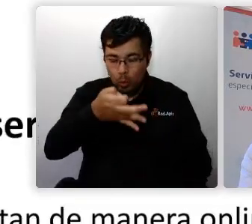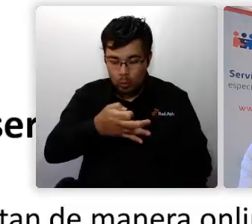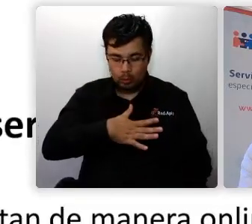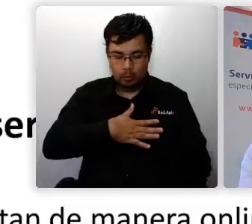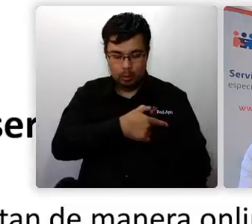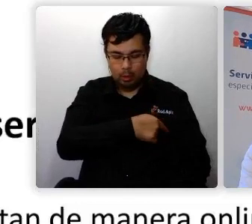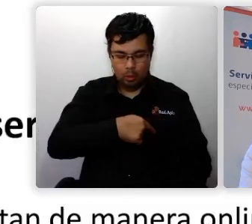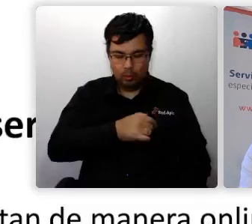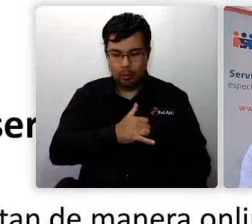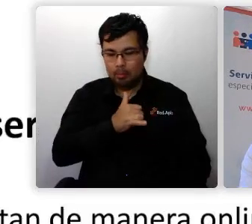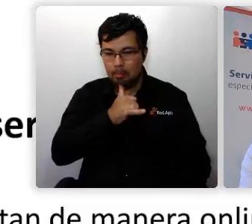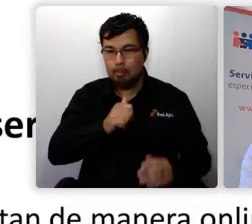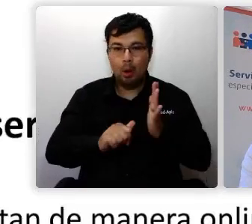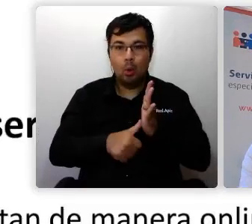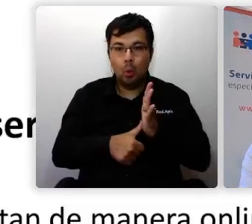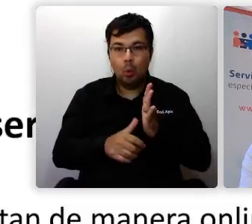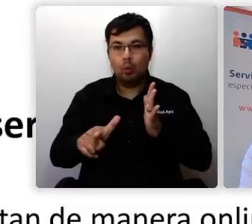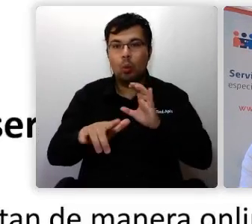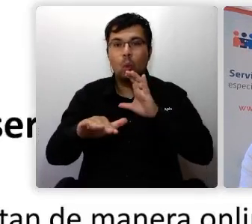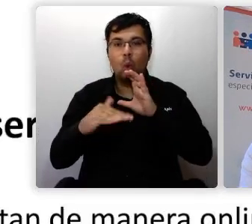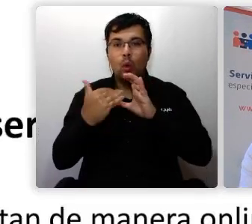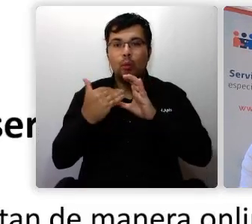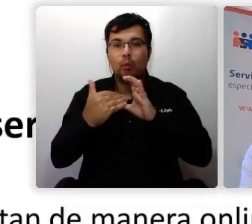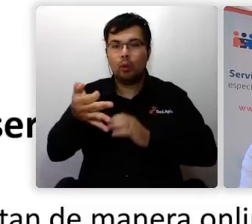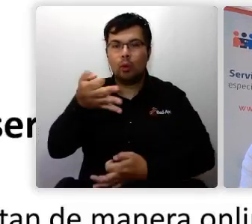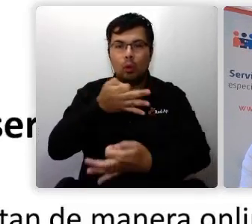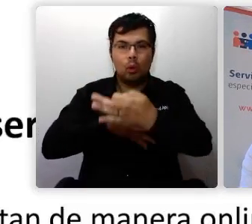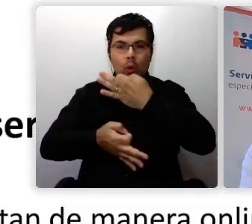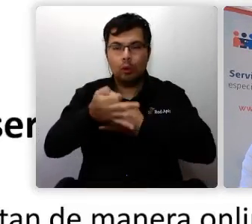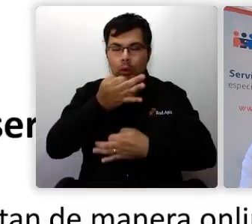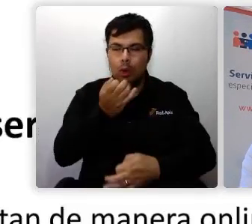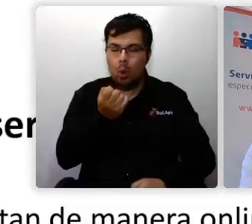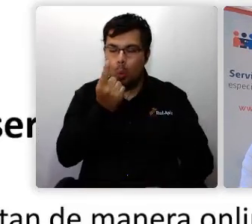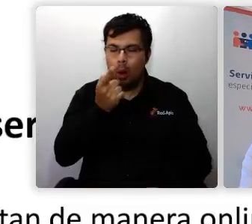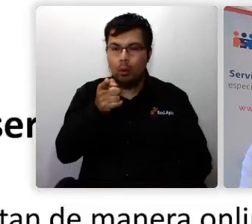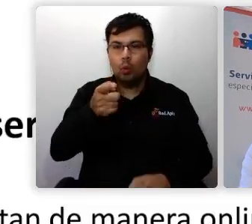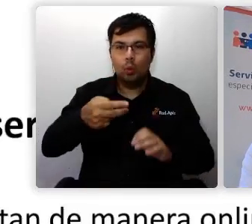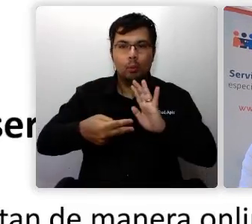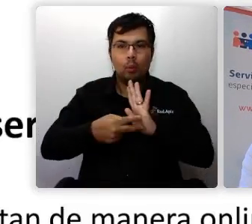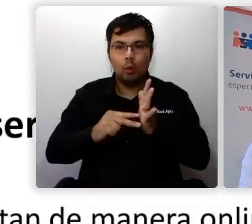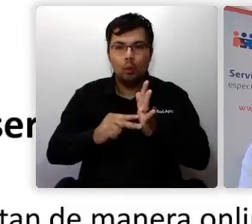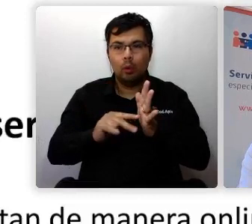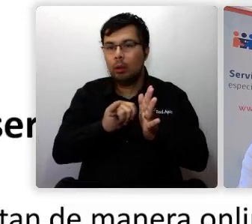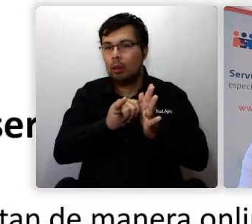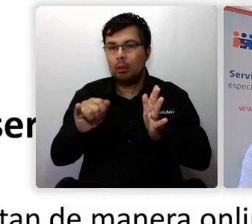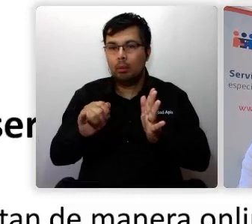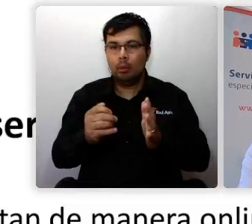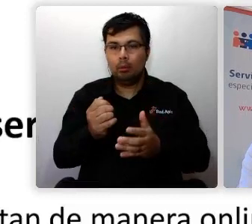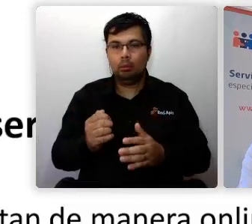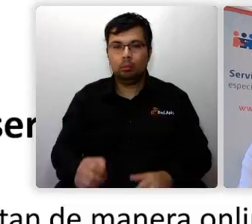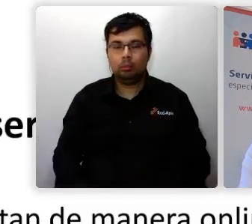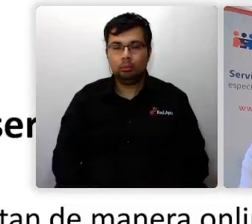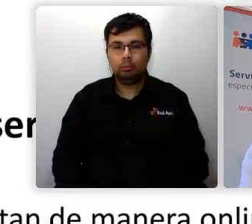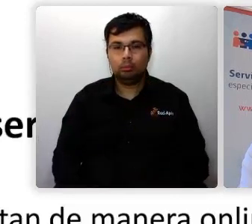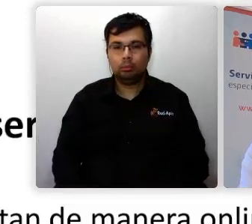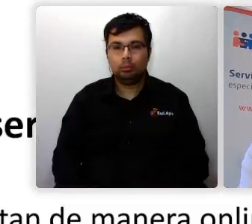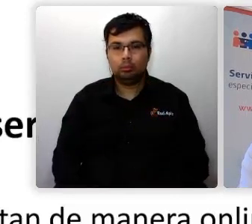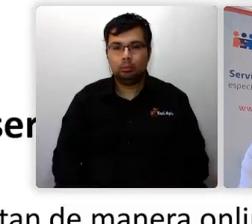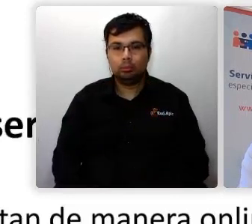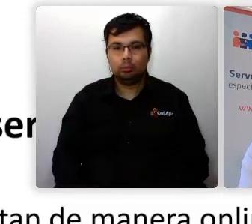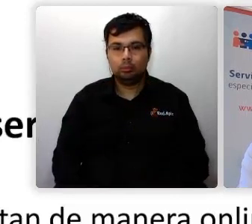root, obviamente, su mail. Nos cuenta cuál es su problema y nos hace llegar en este